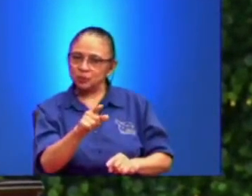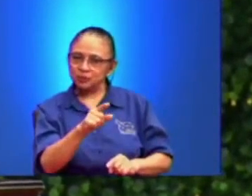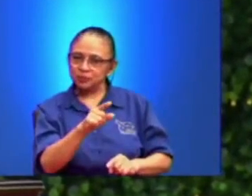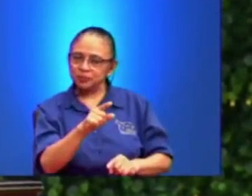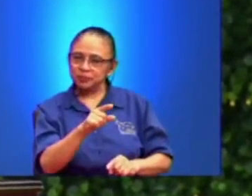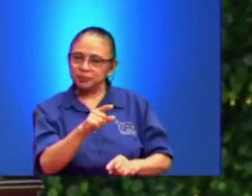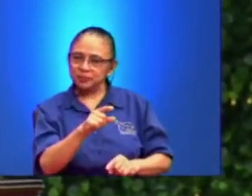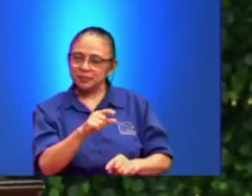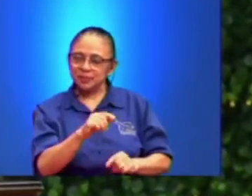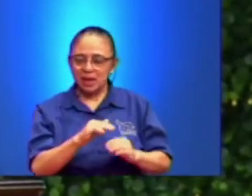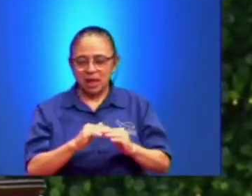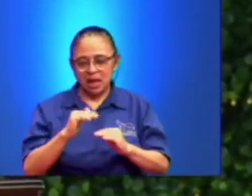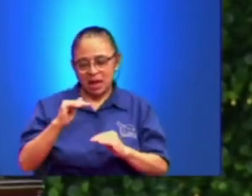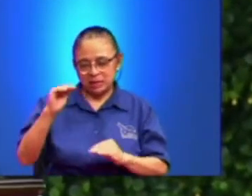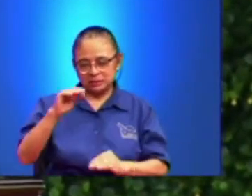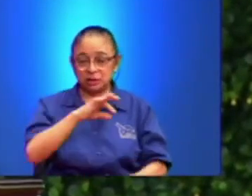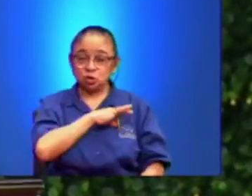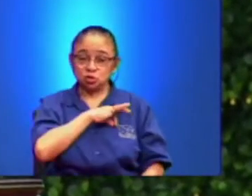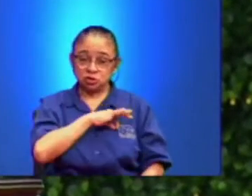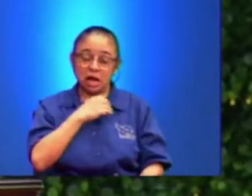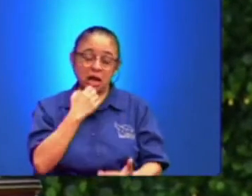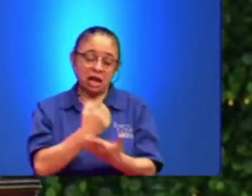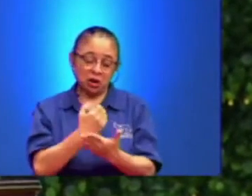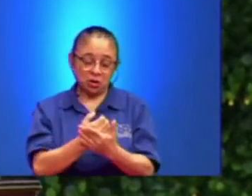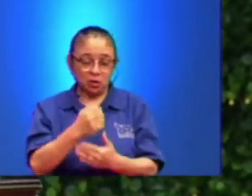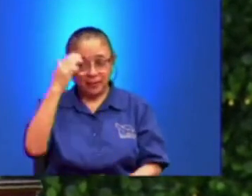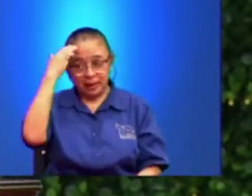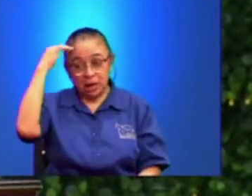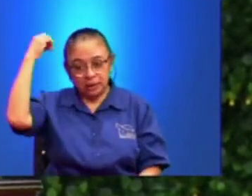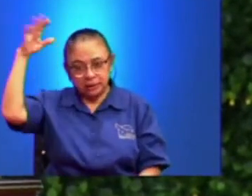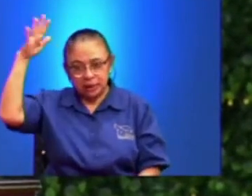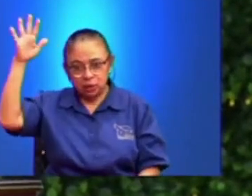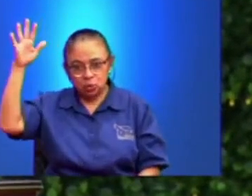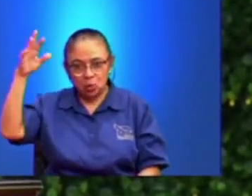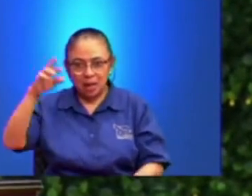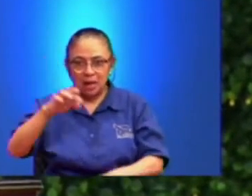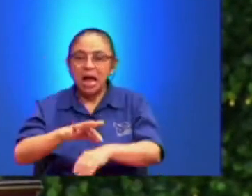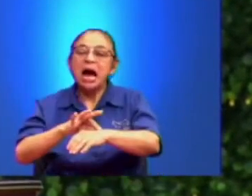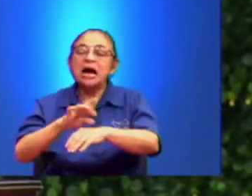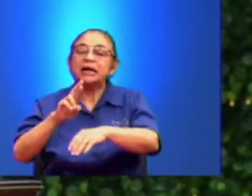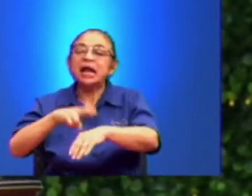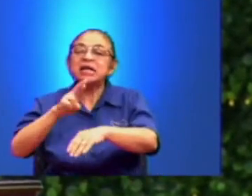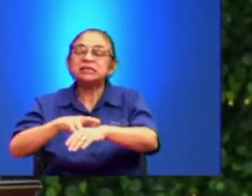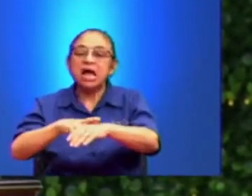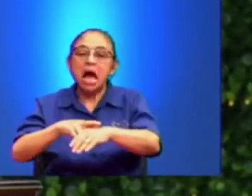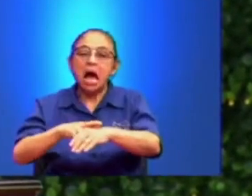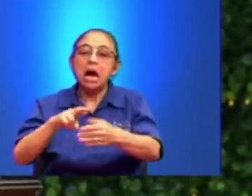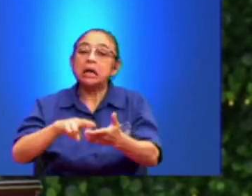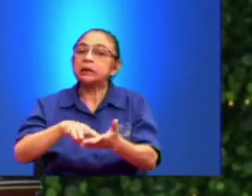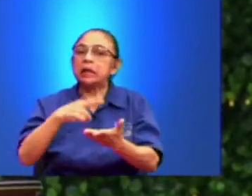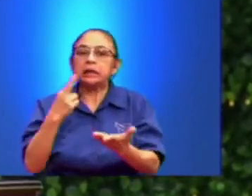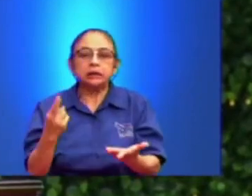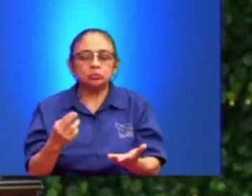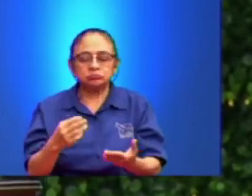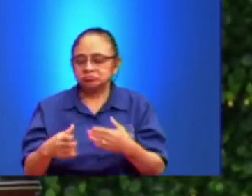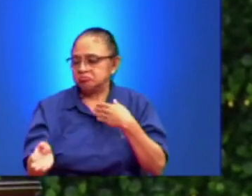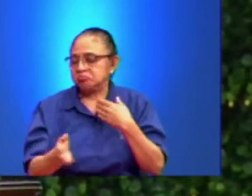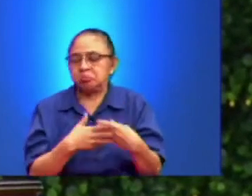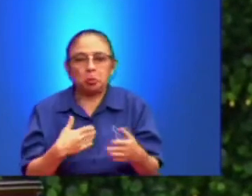o intelectual lo económico raza religión por lo que